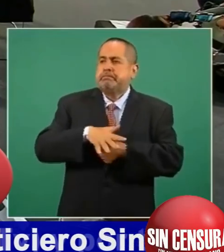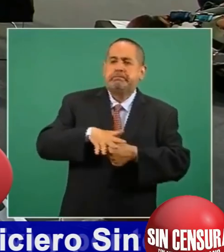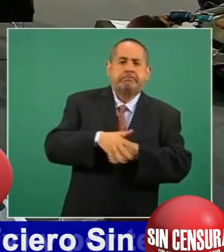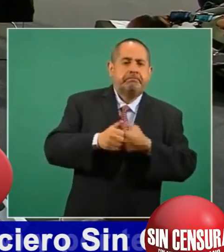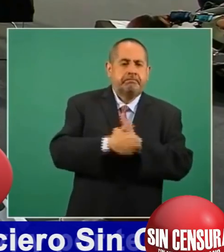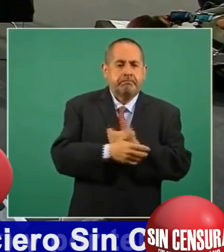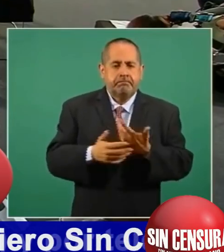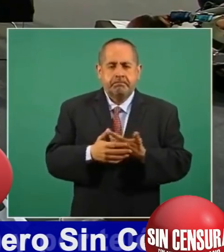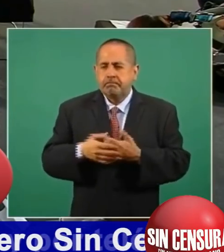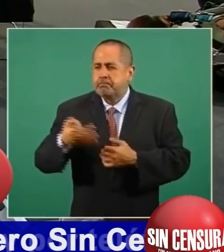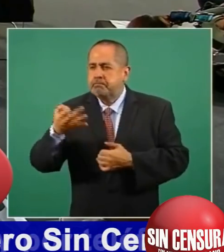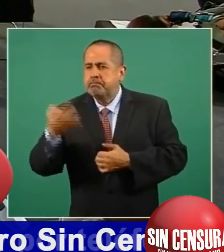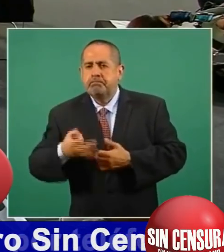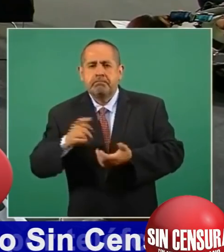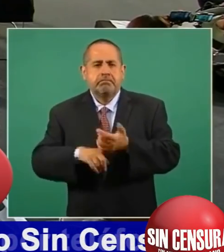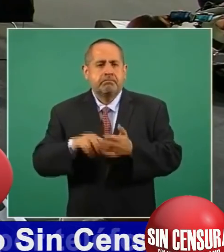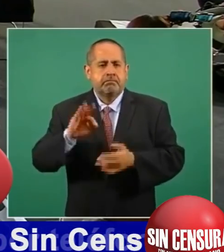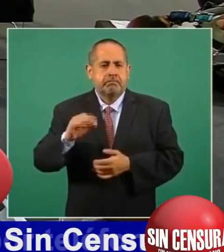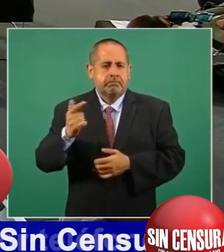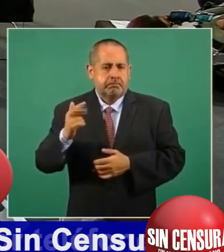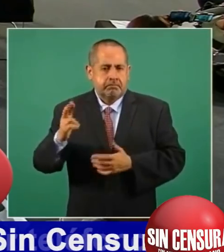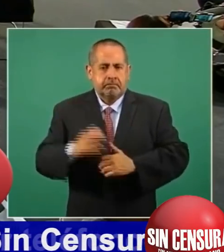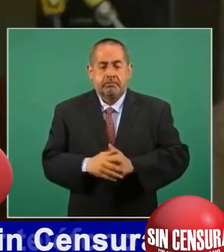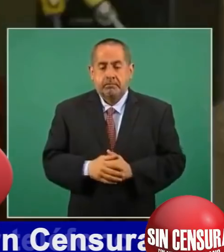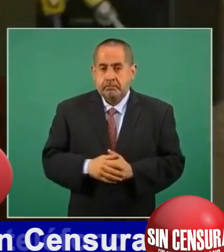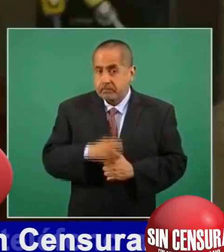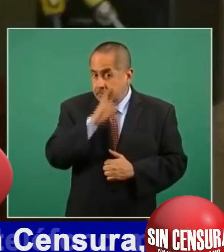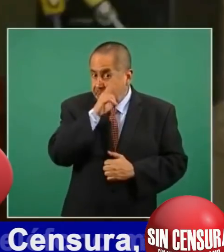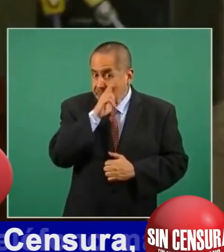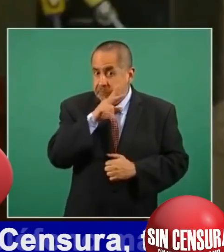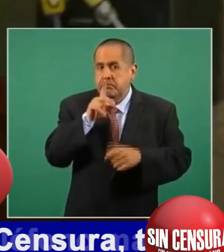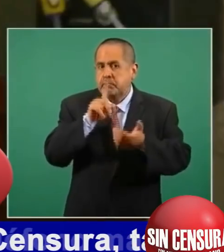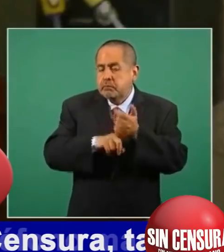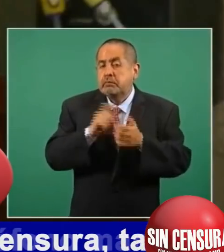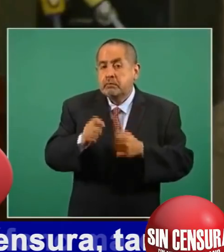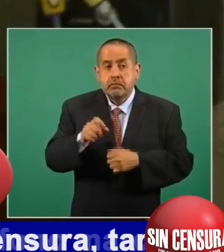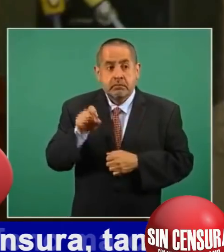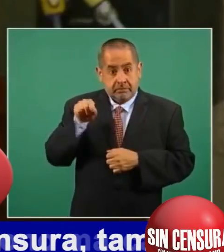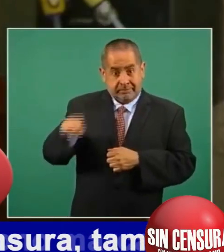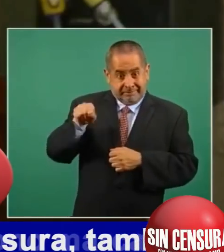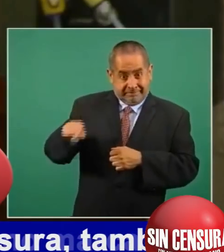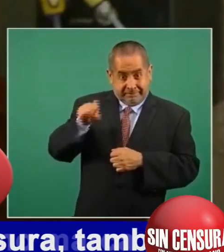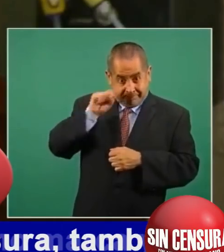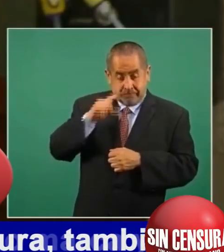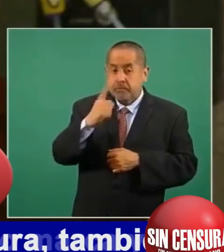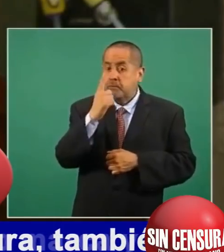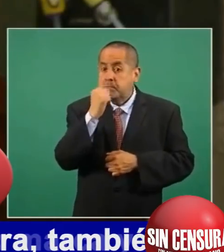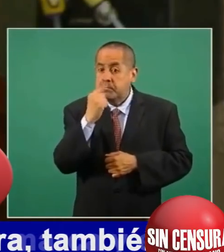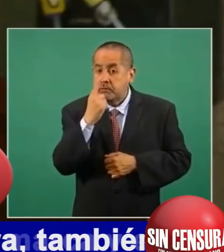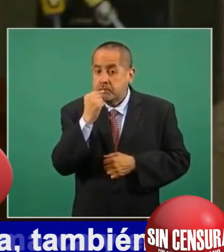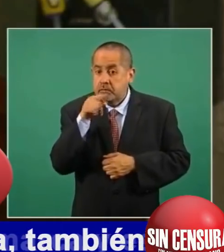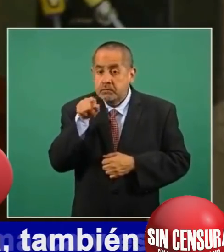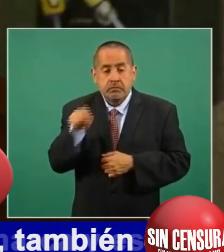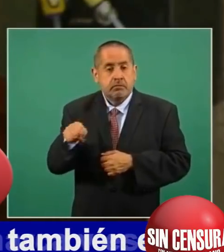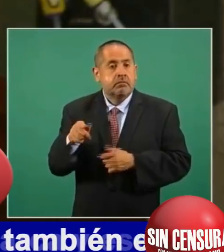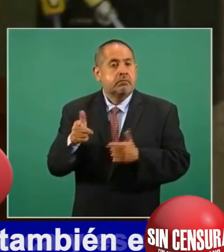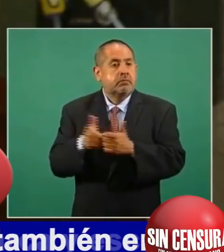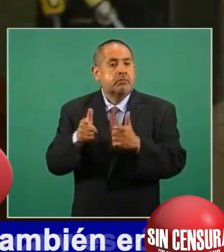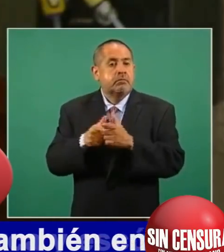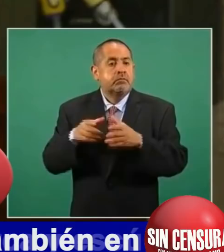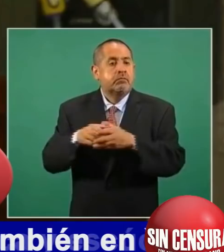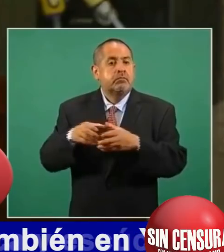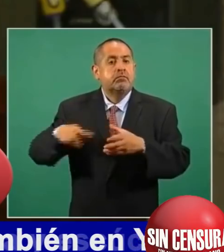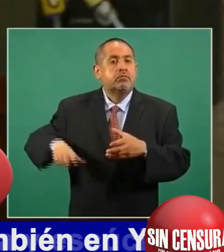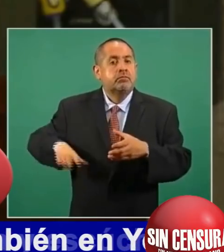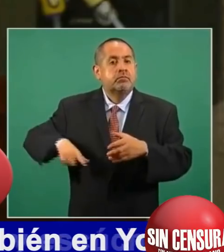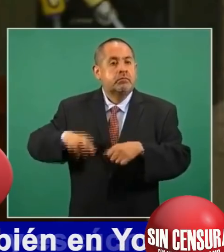investigaciones de la Fiscalía. Preocupa el que hayan sido policías de esta fuerza especial que hace el gobernador en el estado de